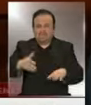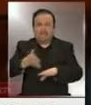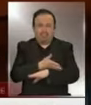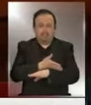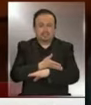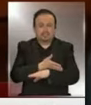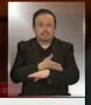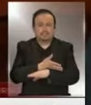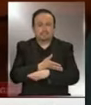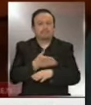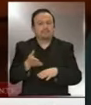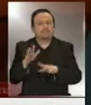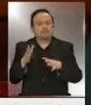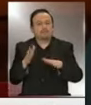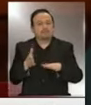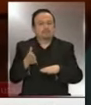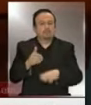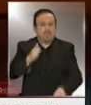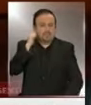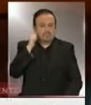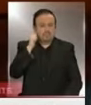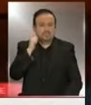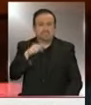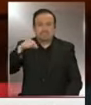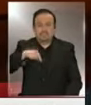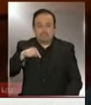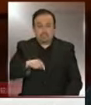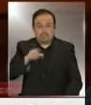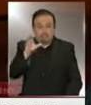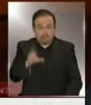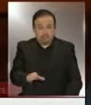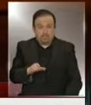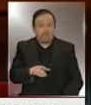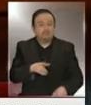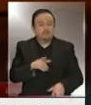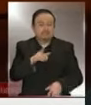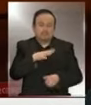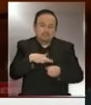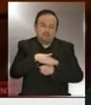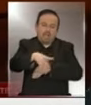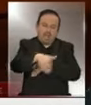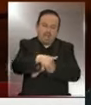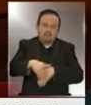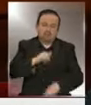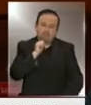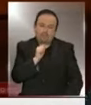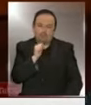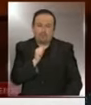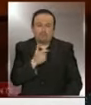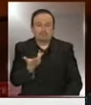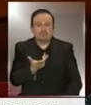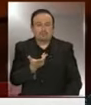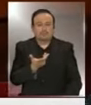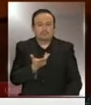saqueado los días de ayer. Y estas personas en situación de calle o las que se producen